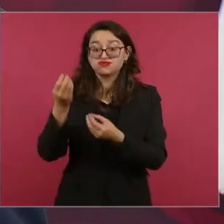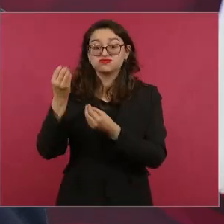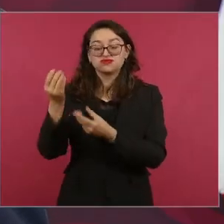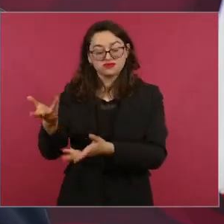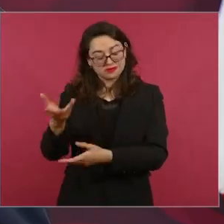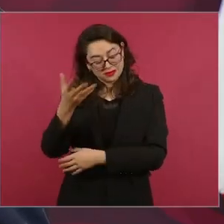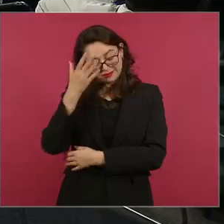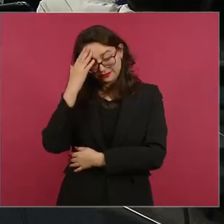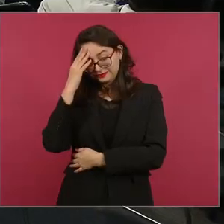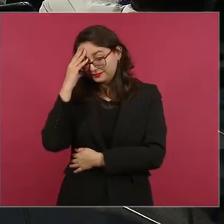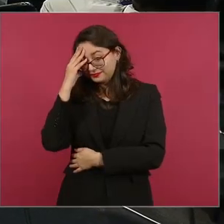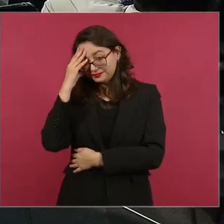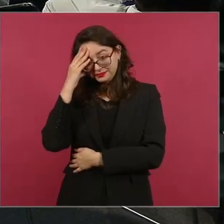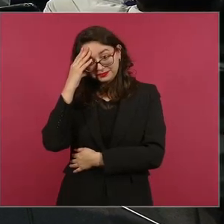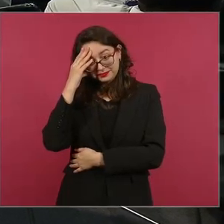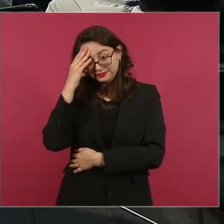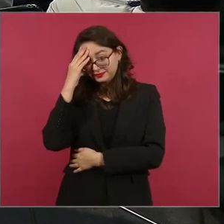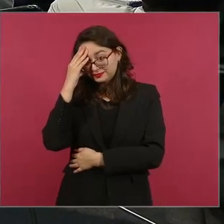Fíjense,